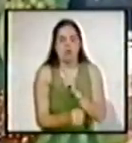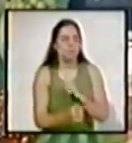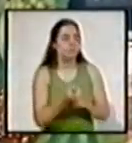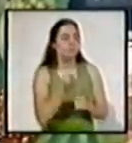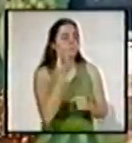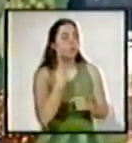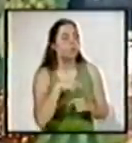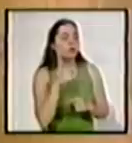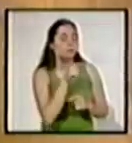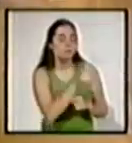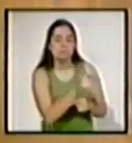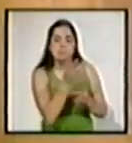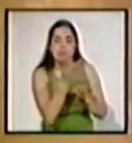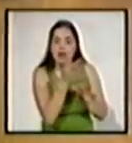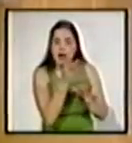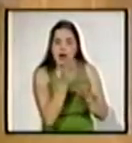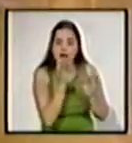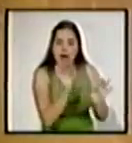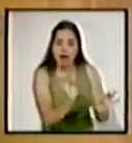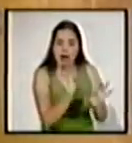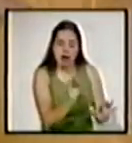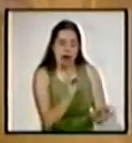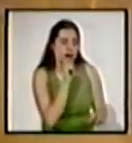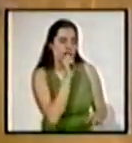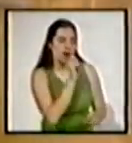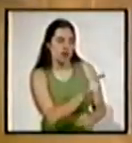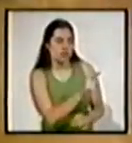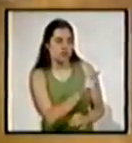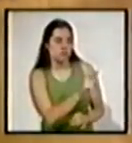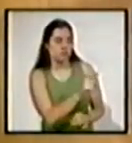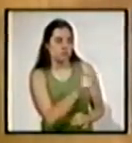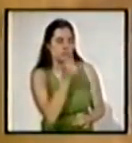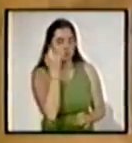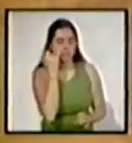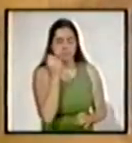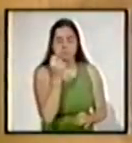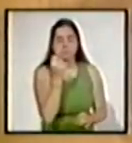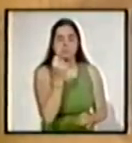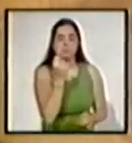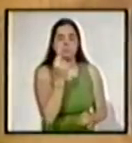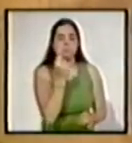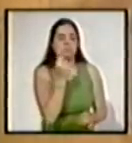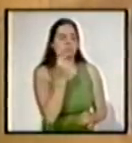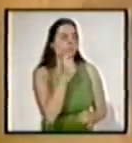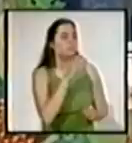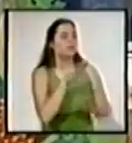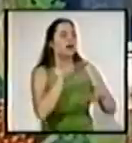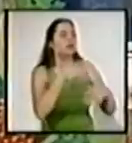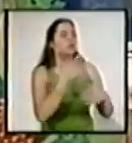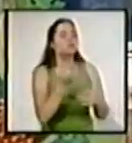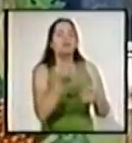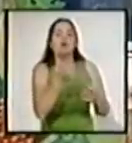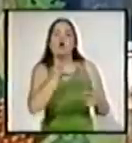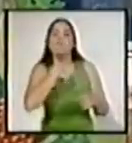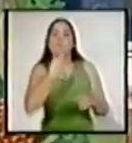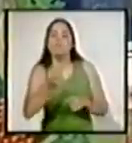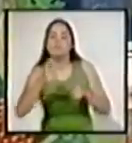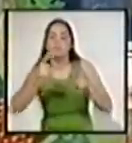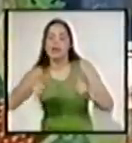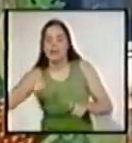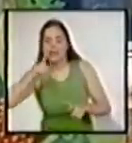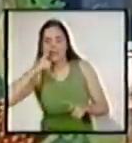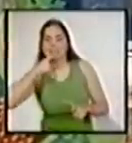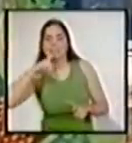obtenemos esto. ¿Ven esta crema espumosa riquísima que acompaña, en este caso, a la isla flotante? Pero ustedes lo pueden